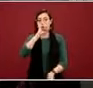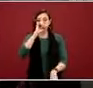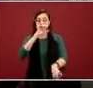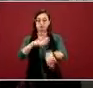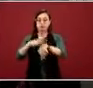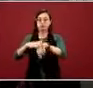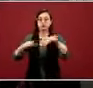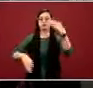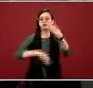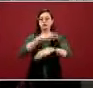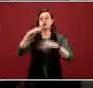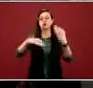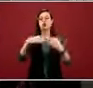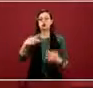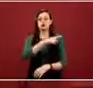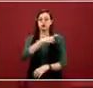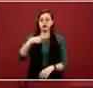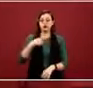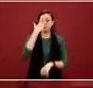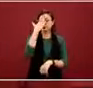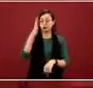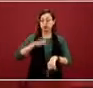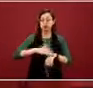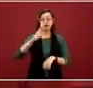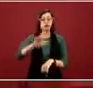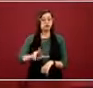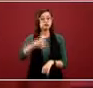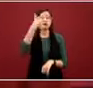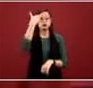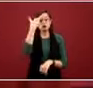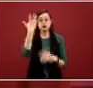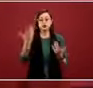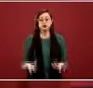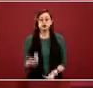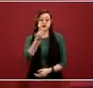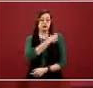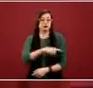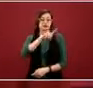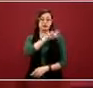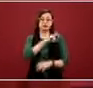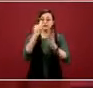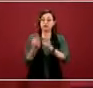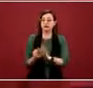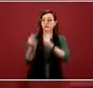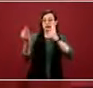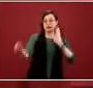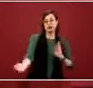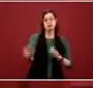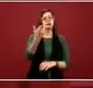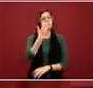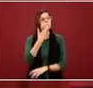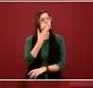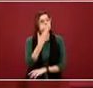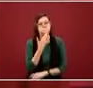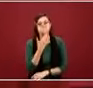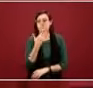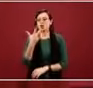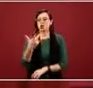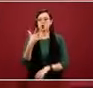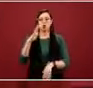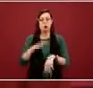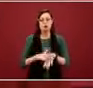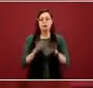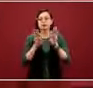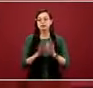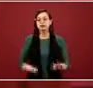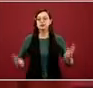para recordarles que su sana distancia es la mejor herramienta, la mejor fuerza que